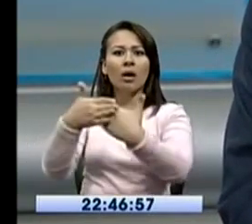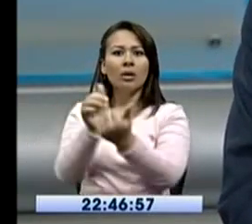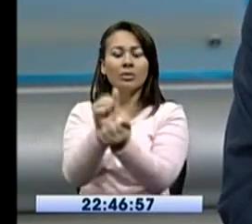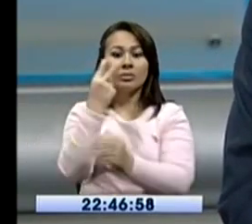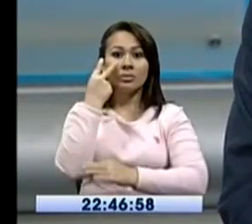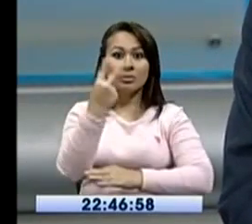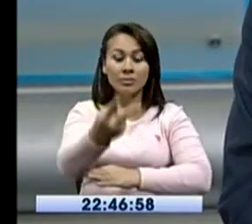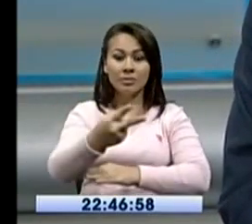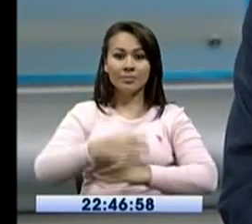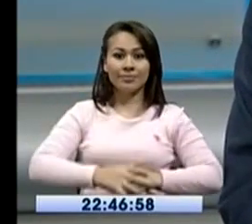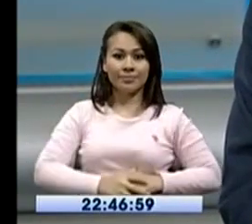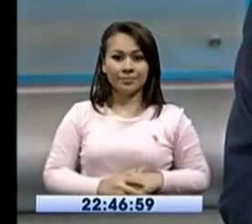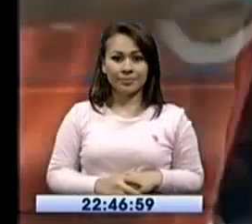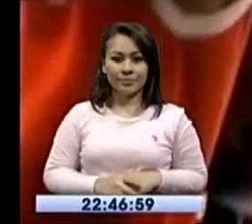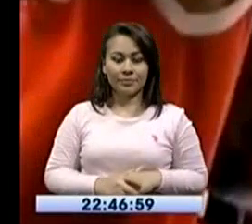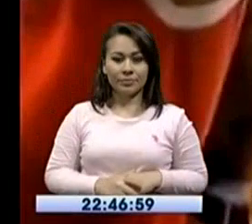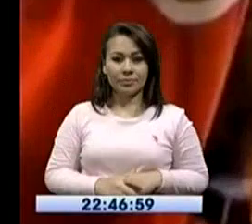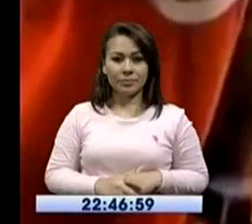Albavisión.